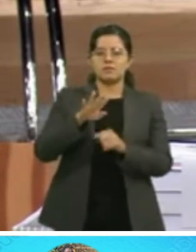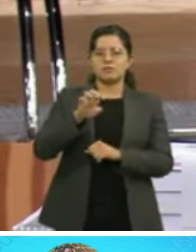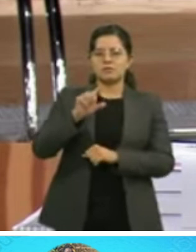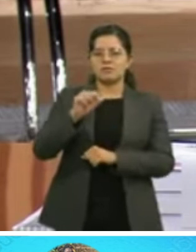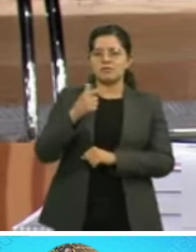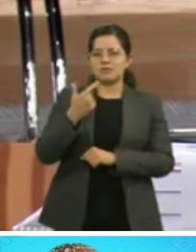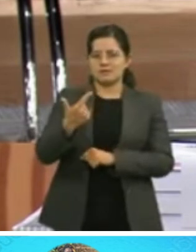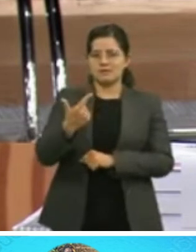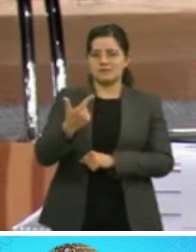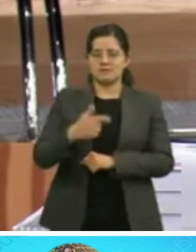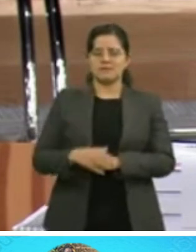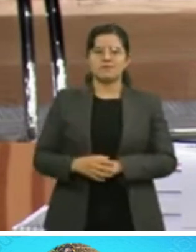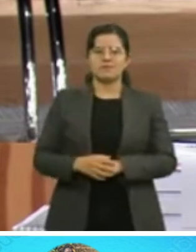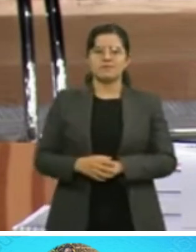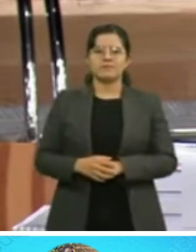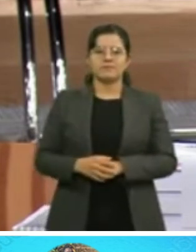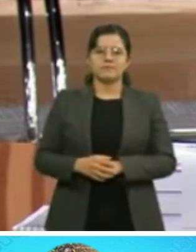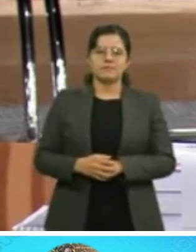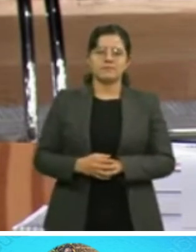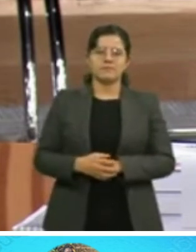13.476, pero habría que